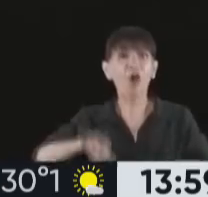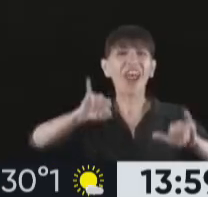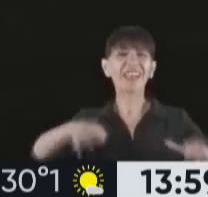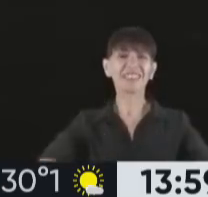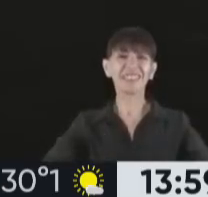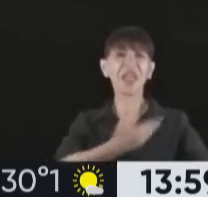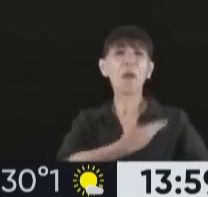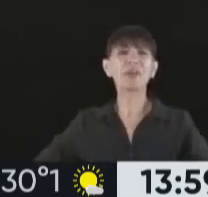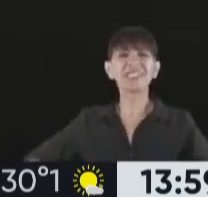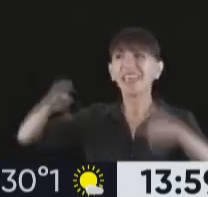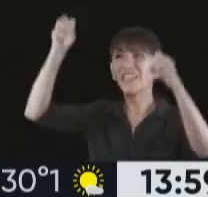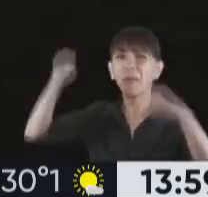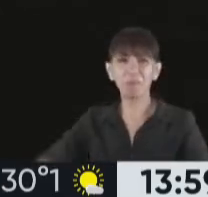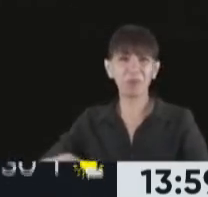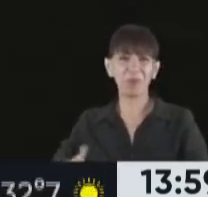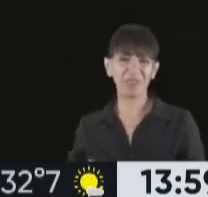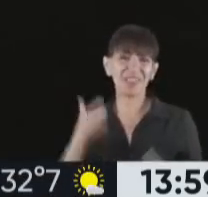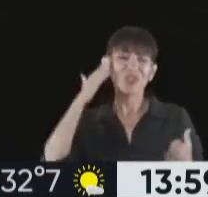ha cumplido sus deseos.